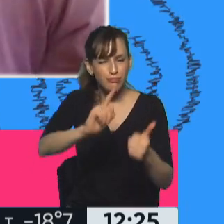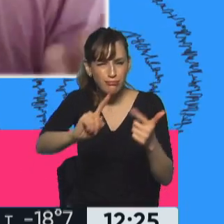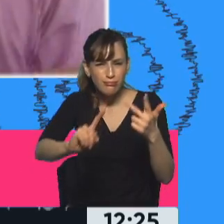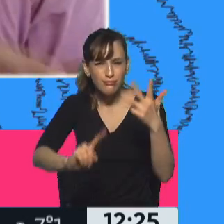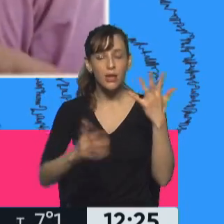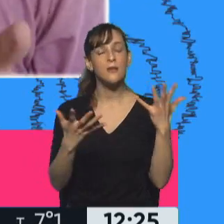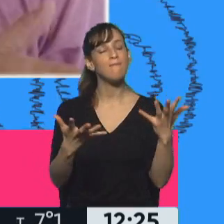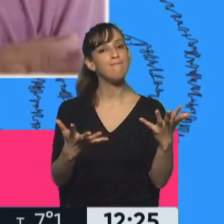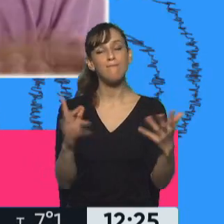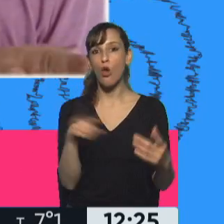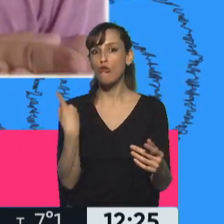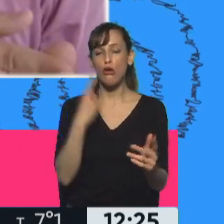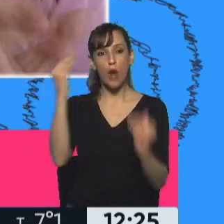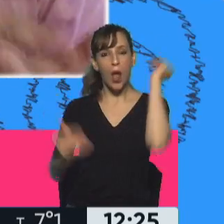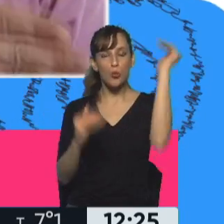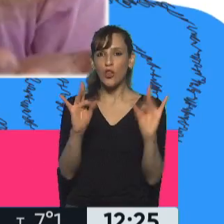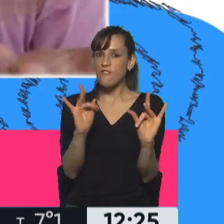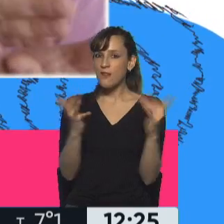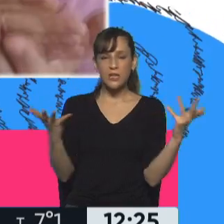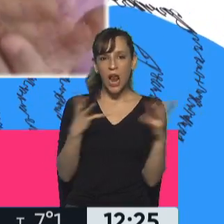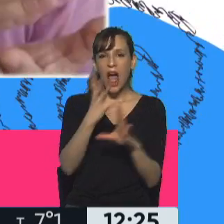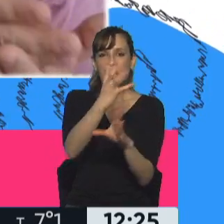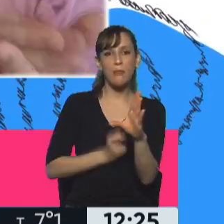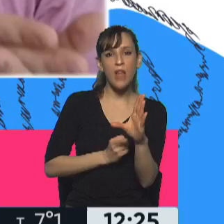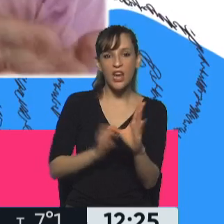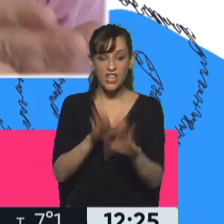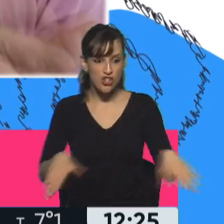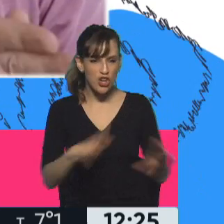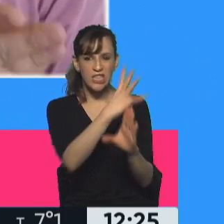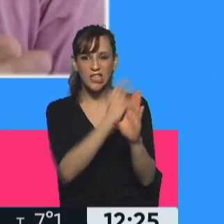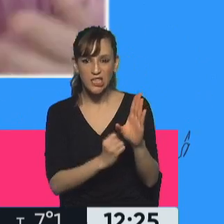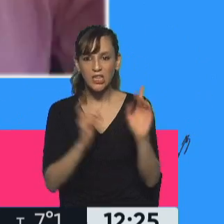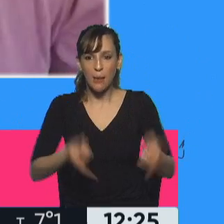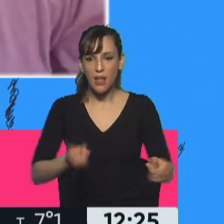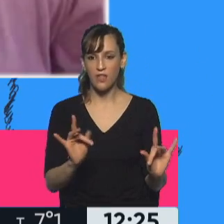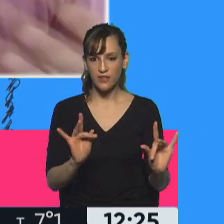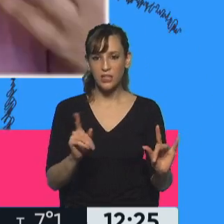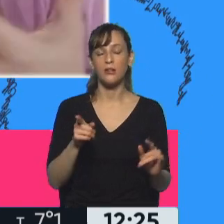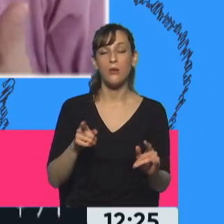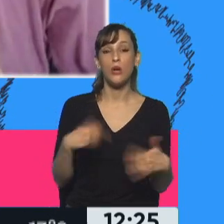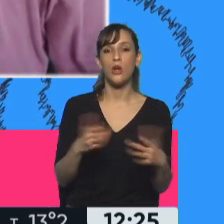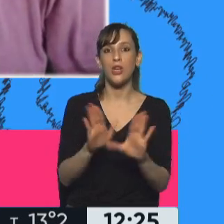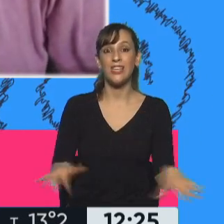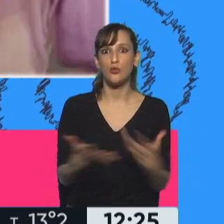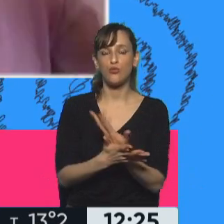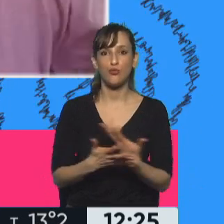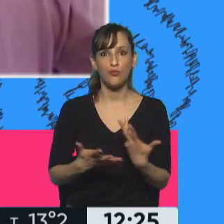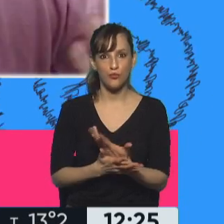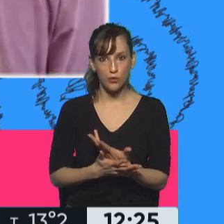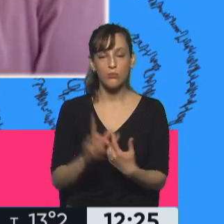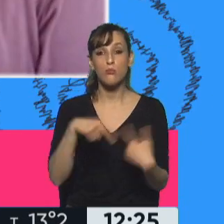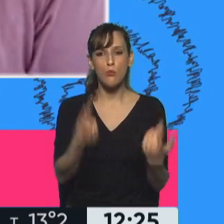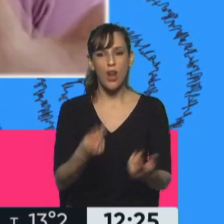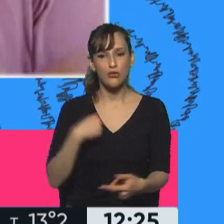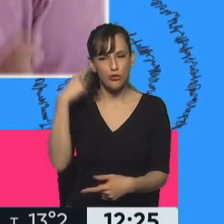adultos entender, imagínate a los más chiquitos. Claro. Y ellos les afectó un montón. Yo por eso me preocupé un montón y me